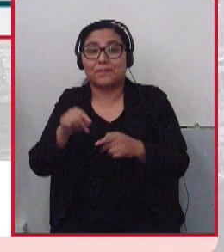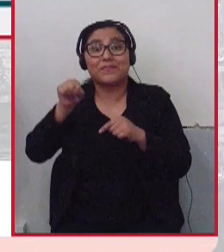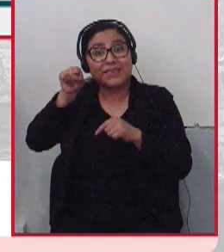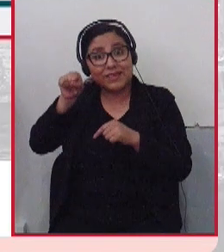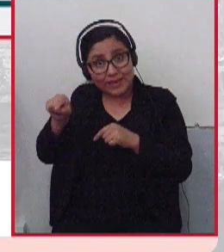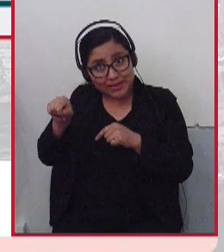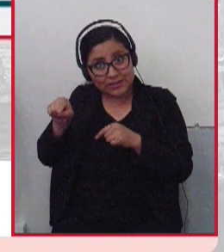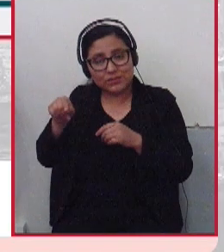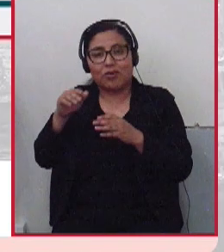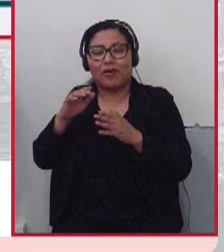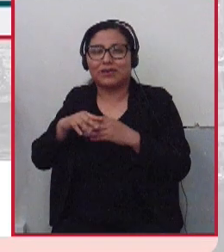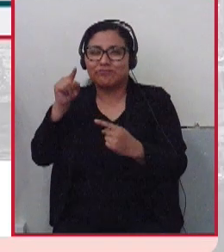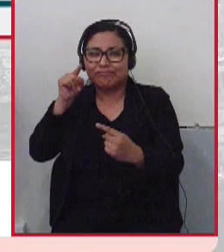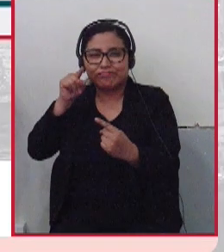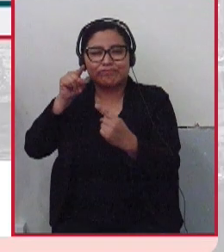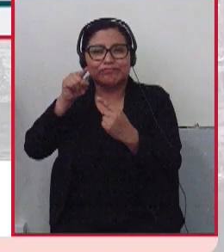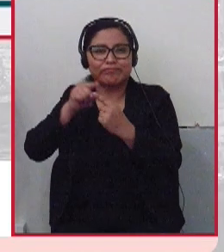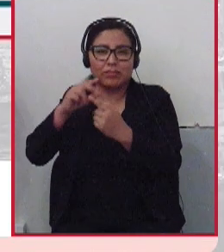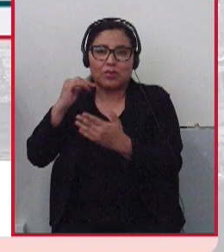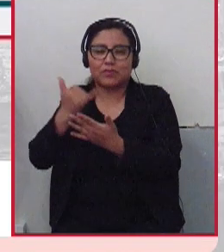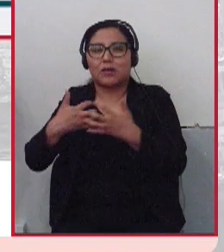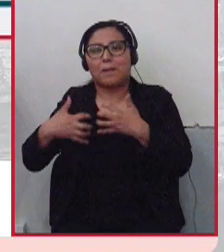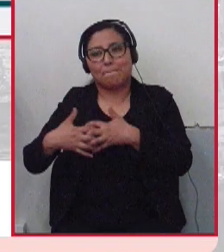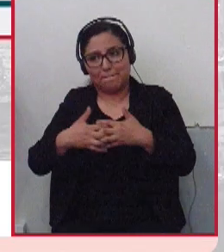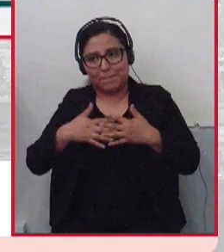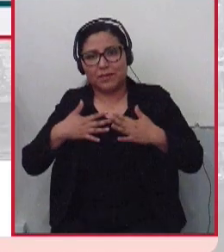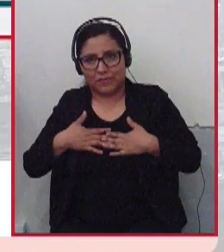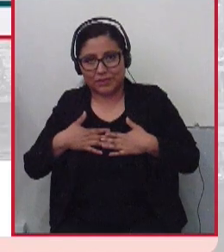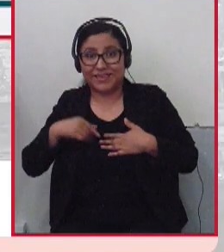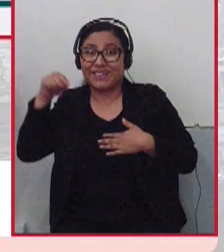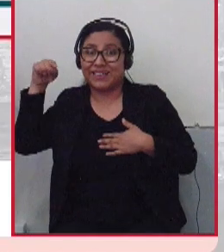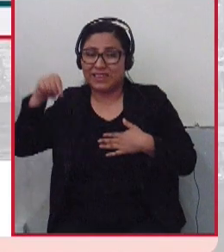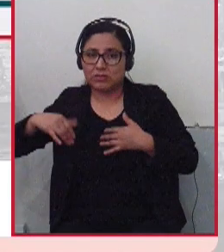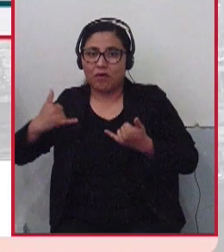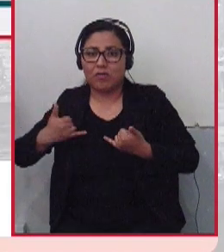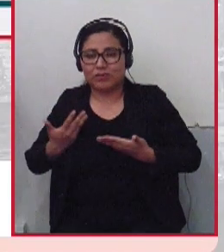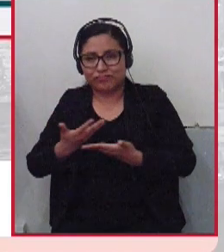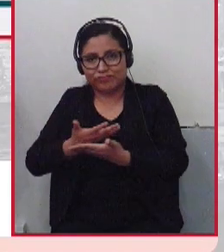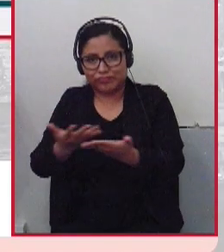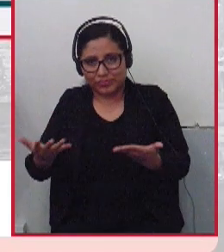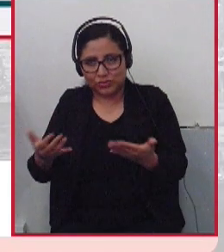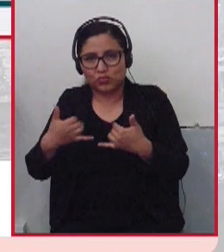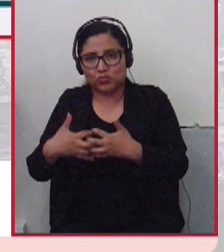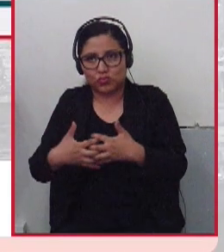Eso es a lo que apostó Anglo American y eso es lo que está dejando a la industria.